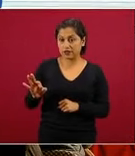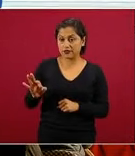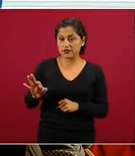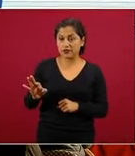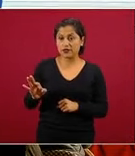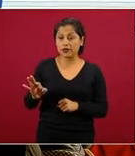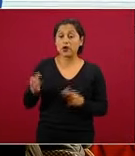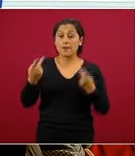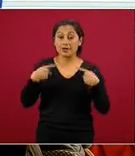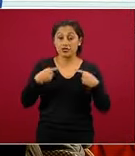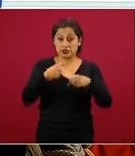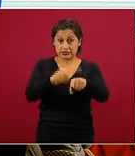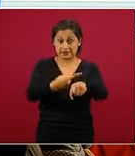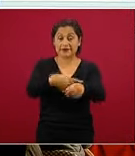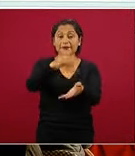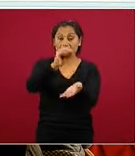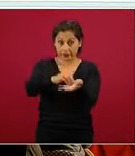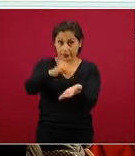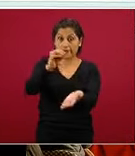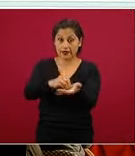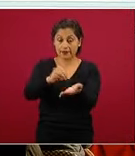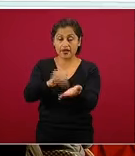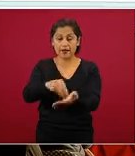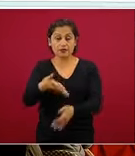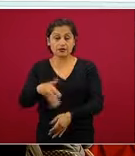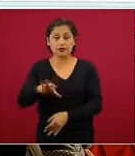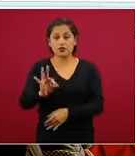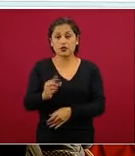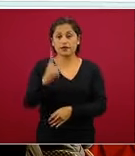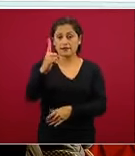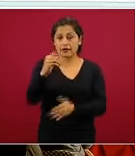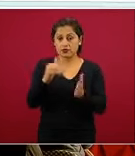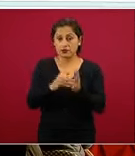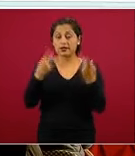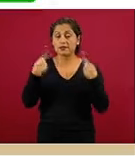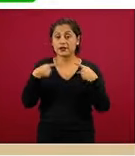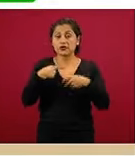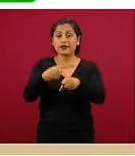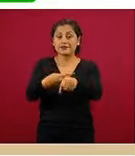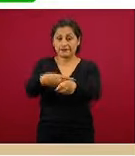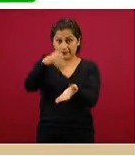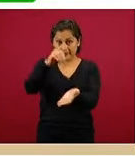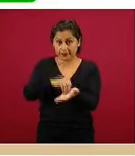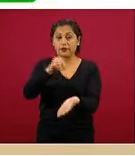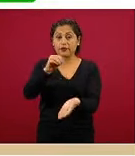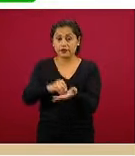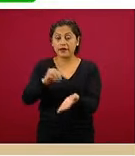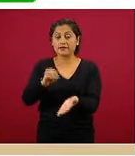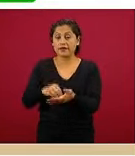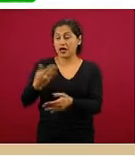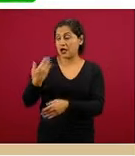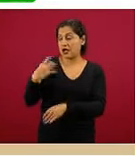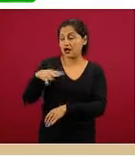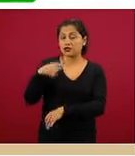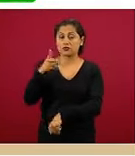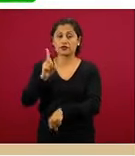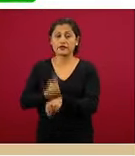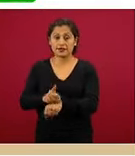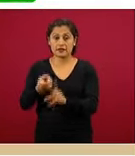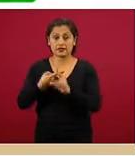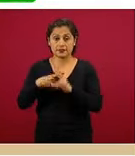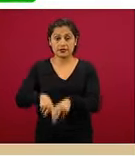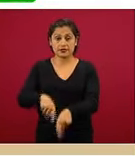la epidemia activa, tenemos más de 41,000 casos activos en este momento, enfermaron en los últimos 14 días. Esa es la